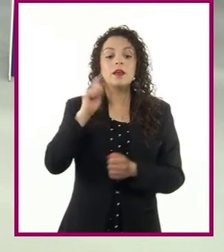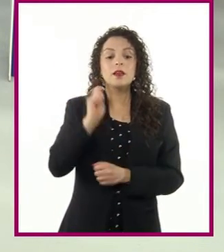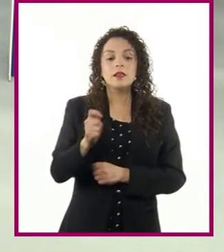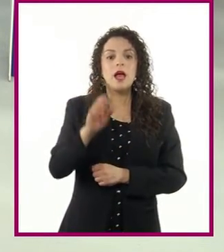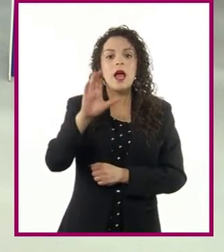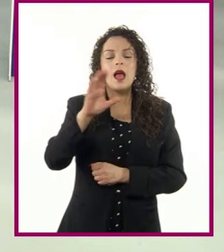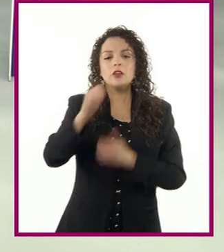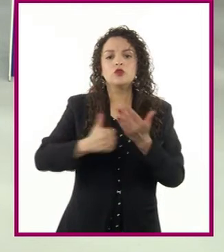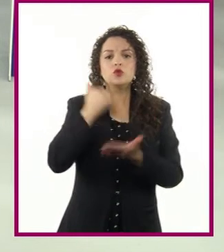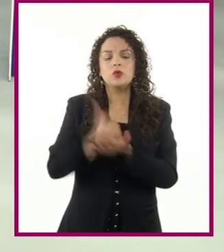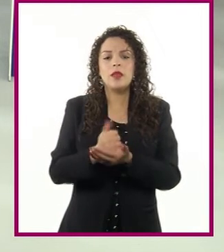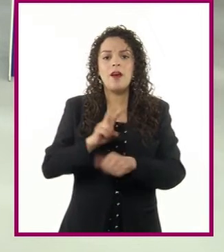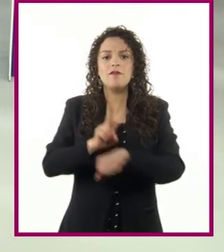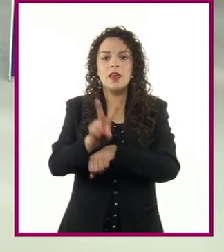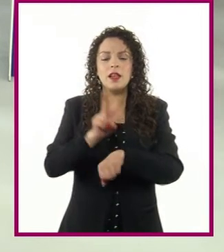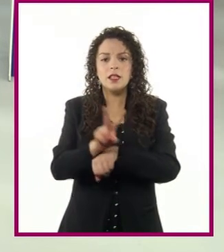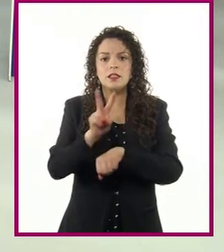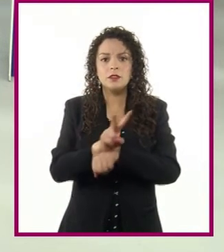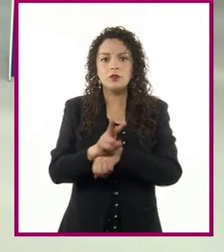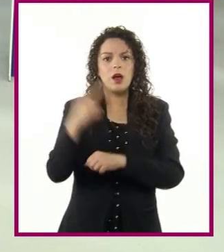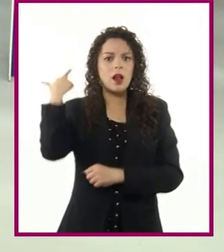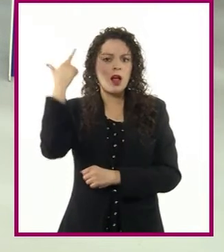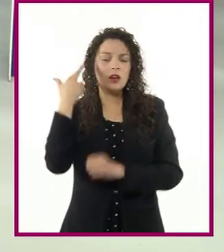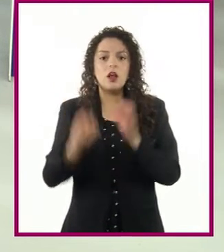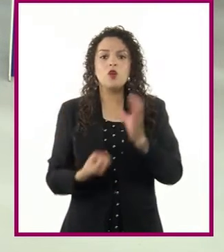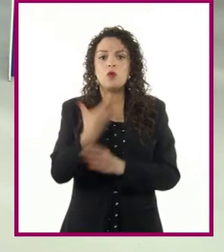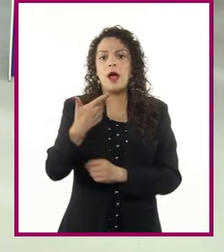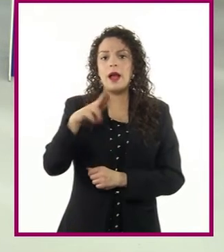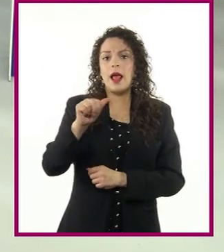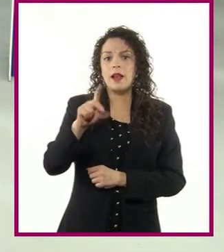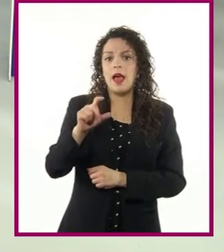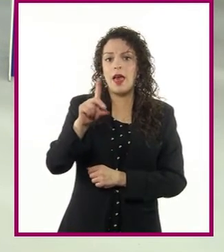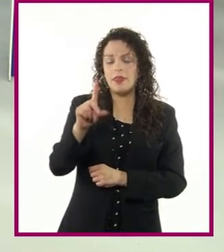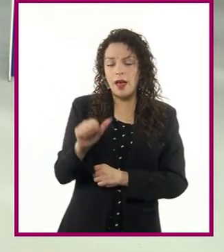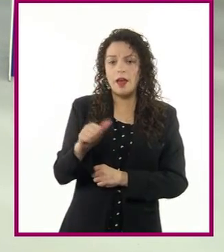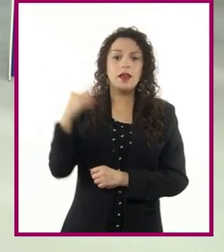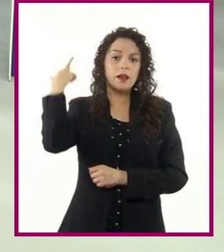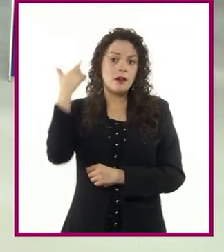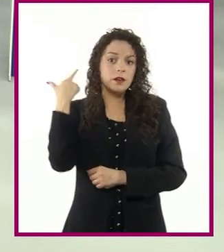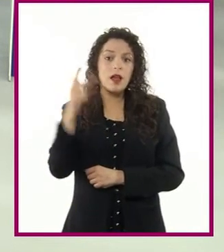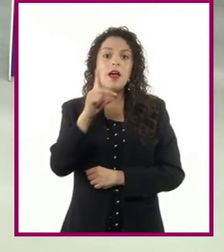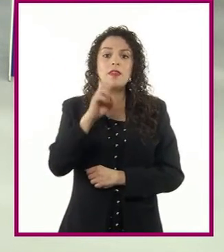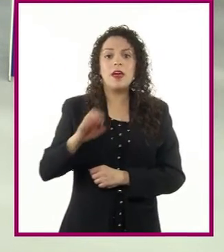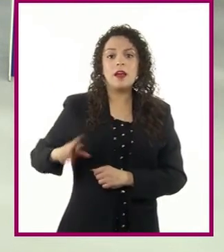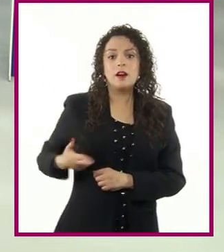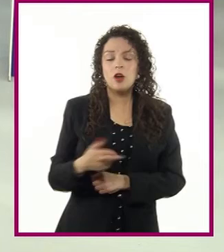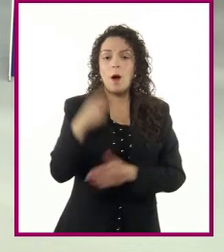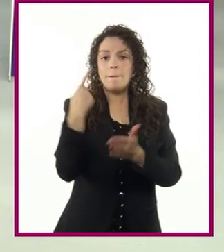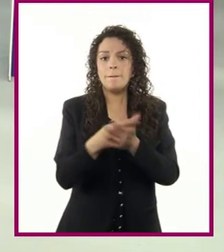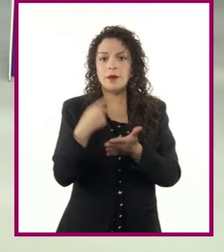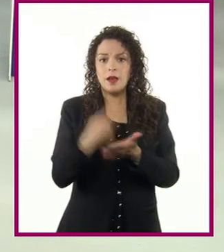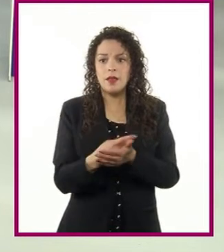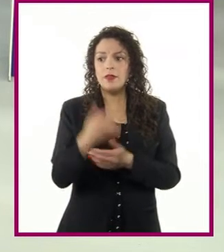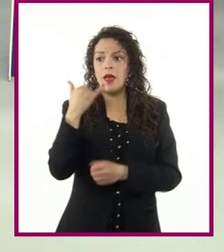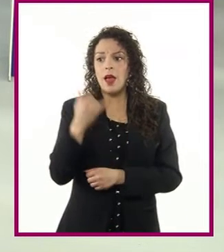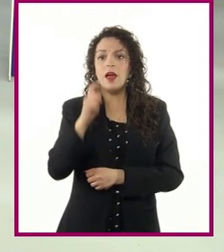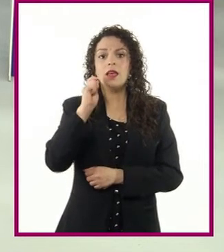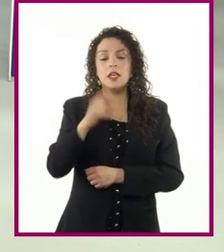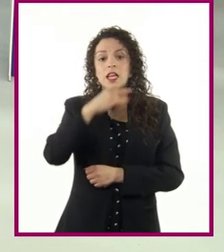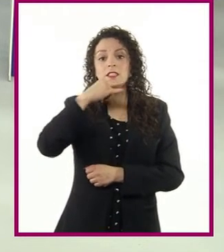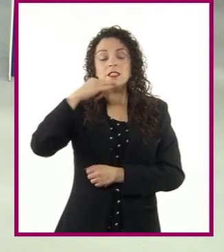Venezuela, el Virreinato de la Nueva Granada, el Virreinato del Río de la Plata y la Capitanía General de